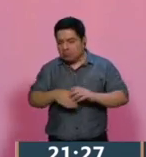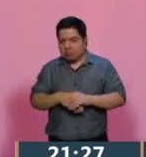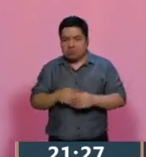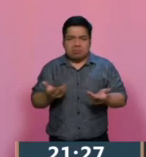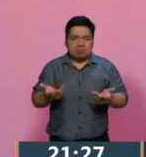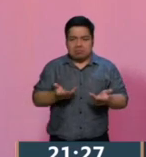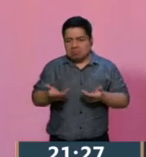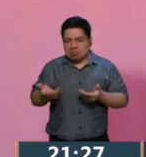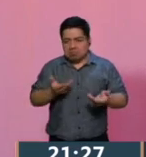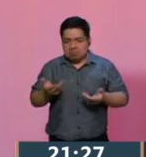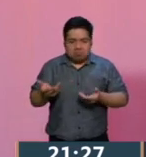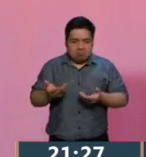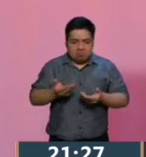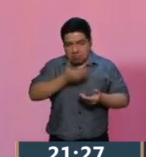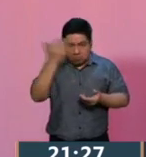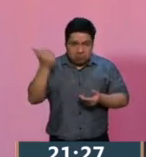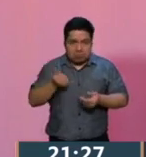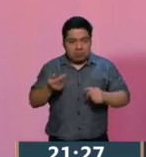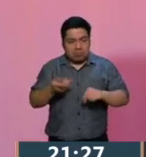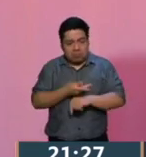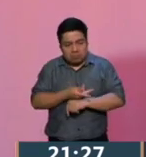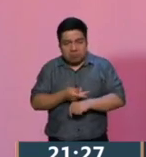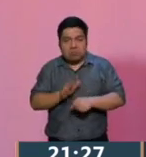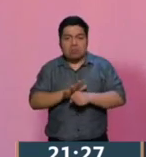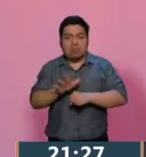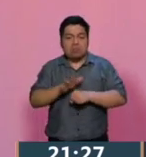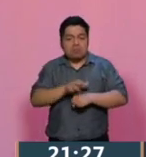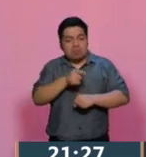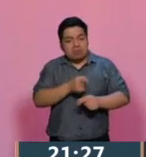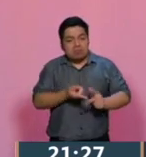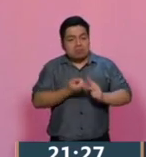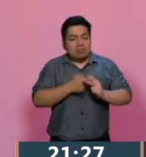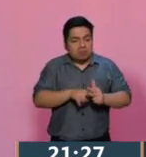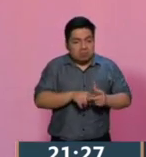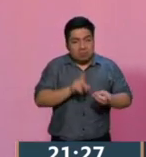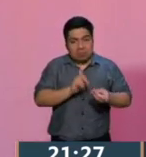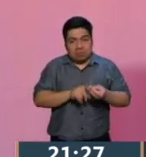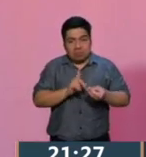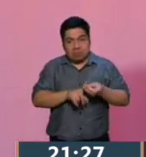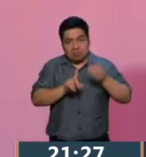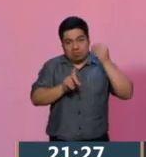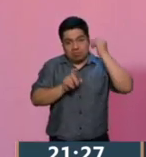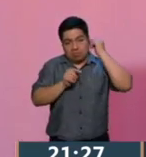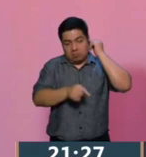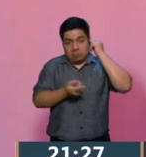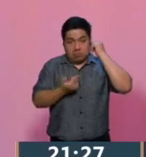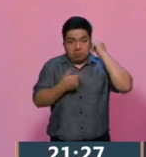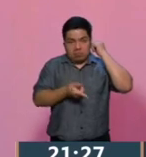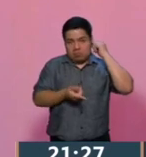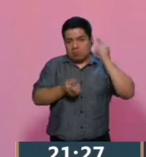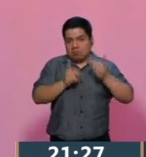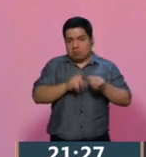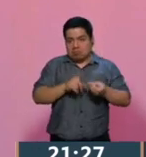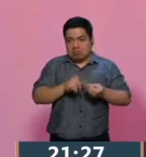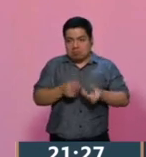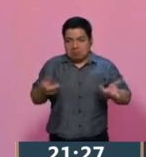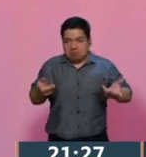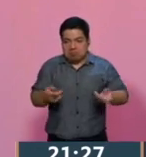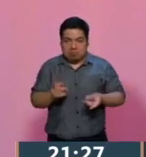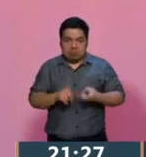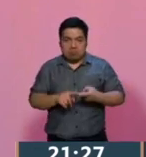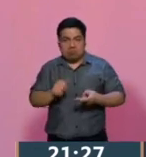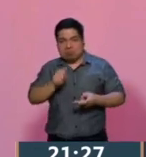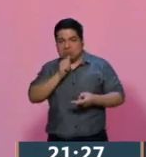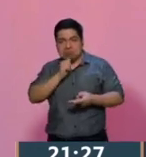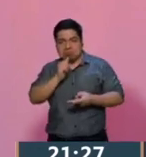no tenemos un diagnóstico claro. O sea, no sabemos cuál es el origen de la contaminación del agua. Todavía no hay